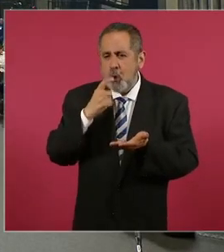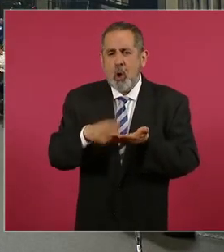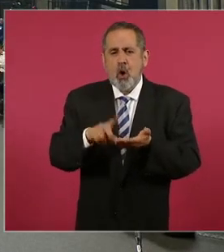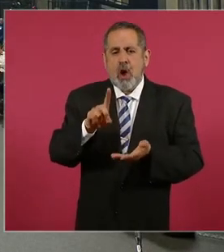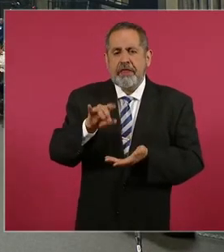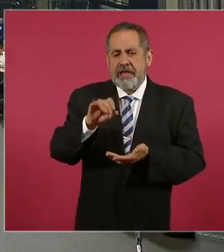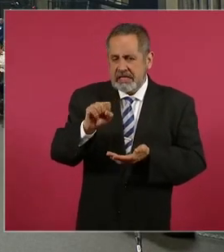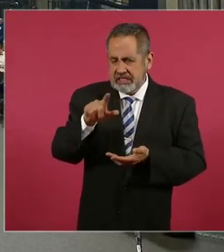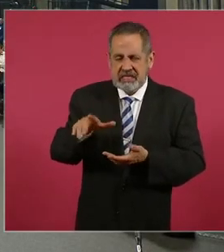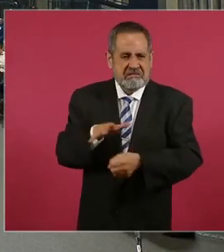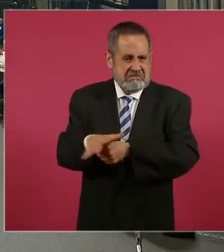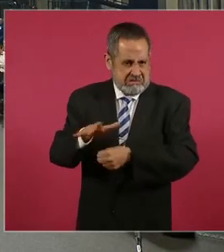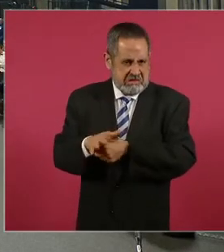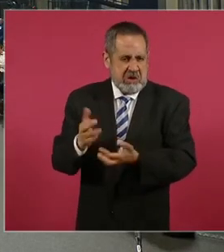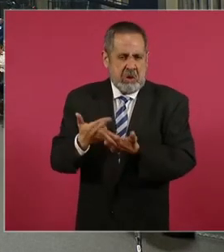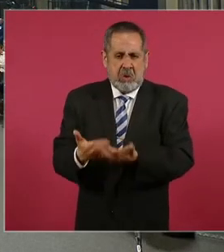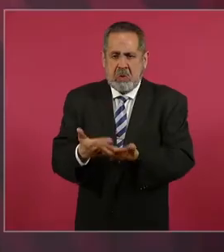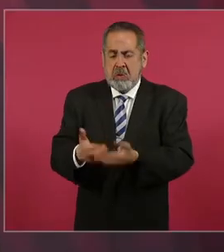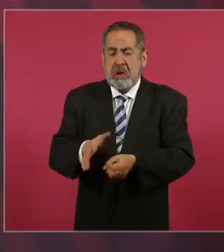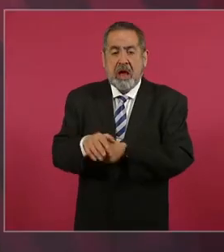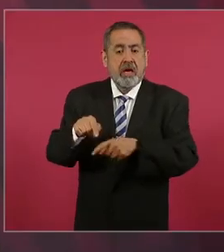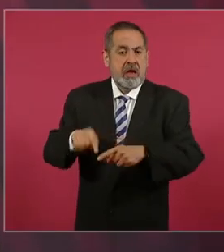estamos produciendo más